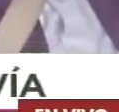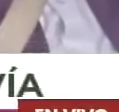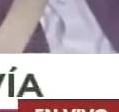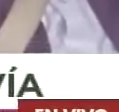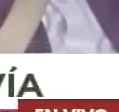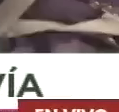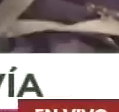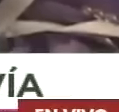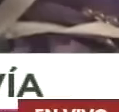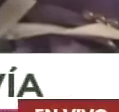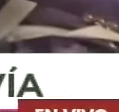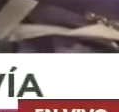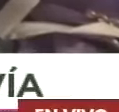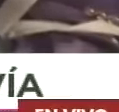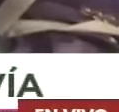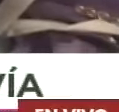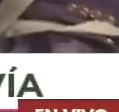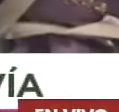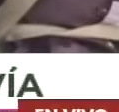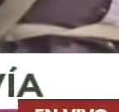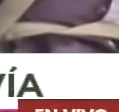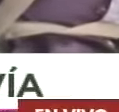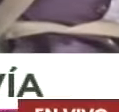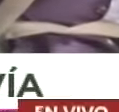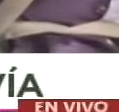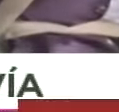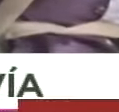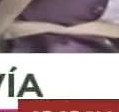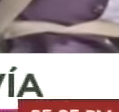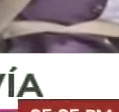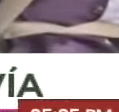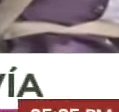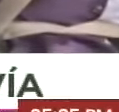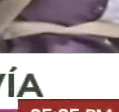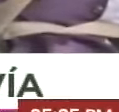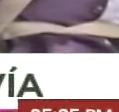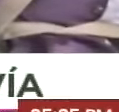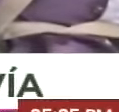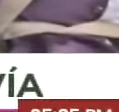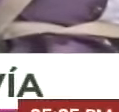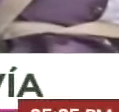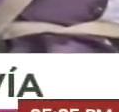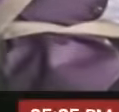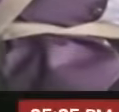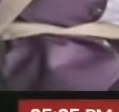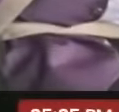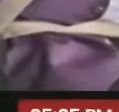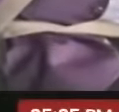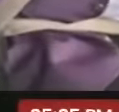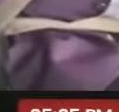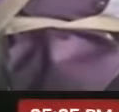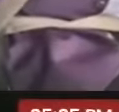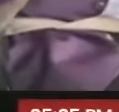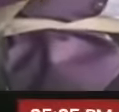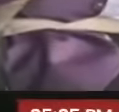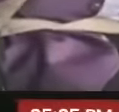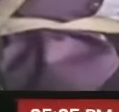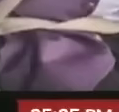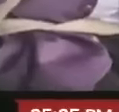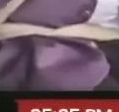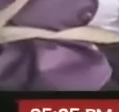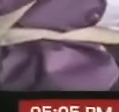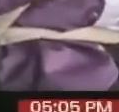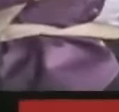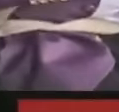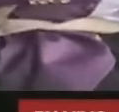Y nos formó esta generación. Y después Chávez formó esta generación. Sí. ¿Ves? Que